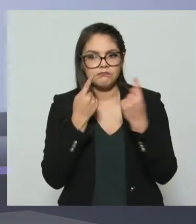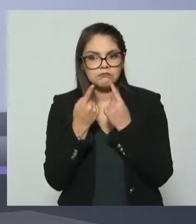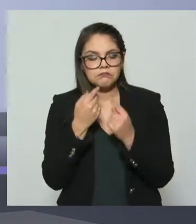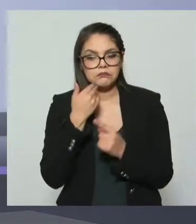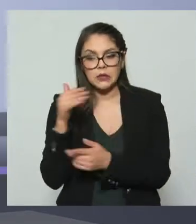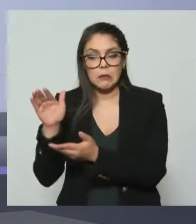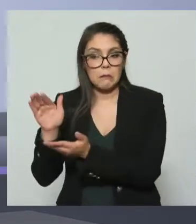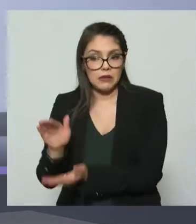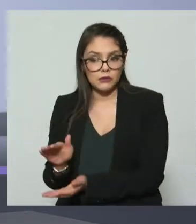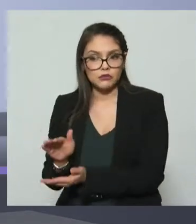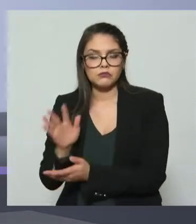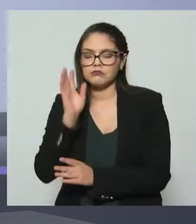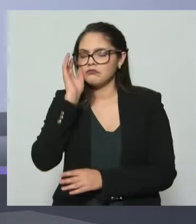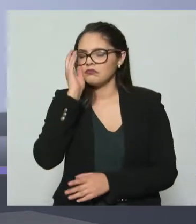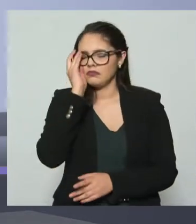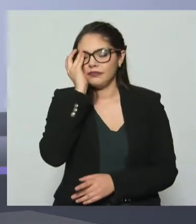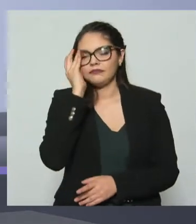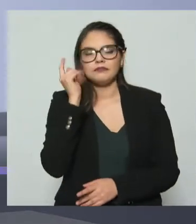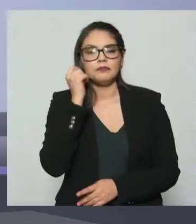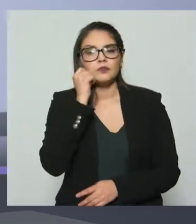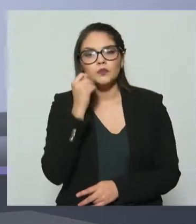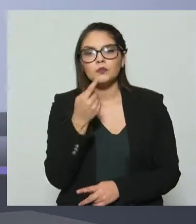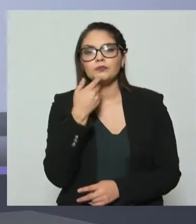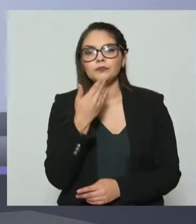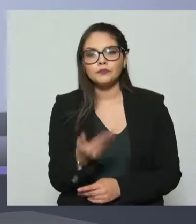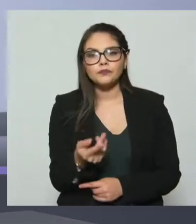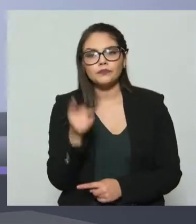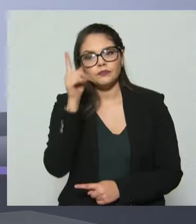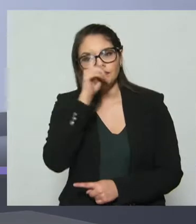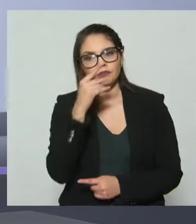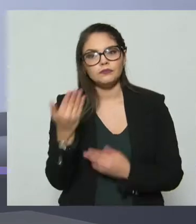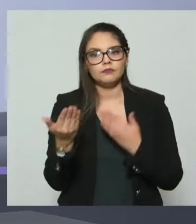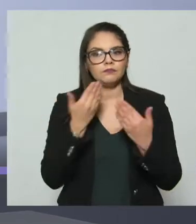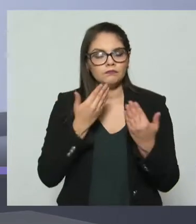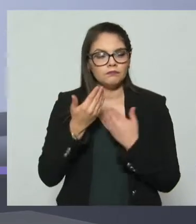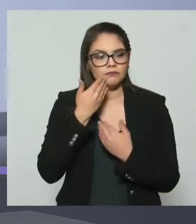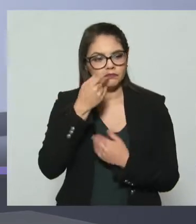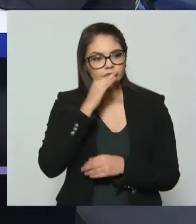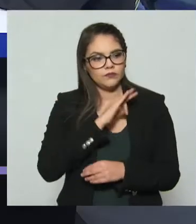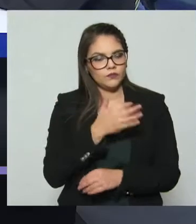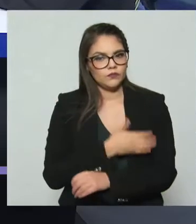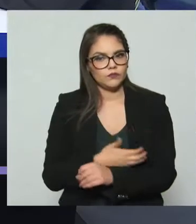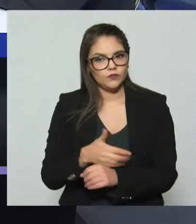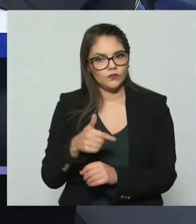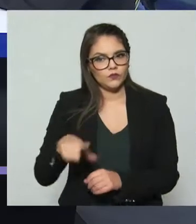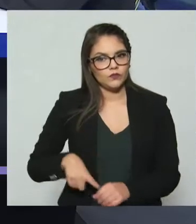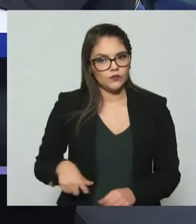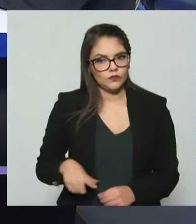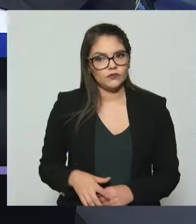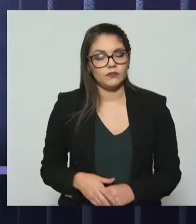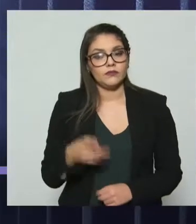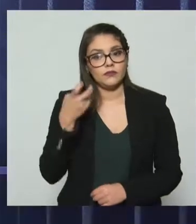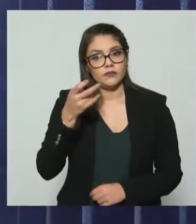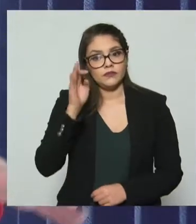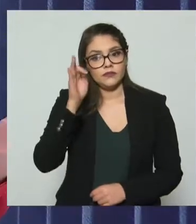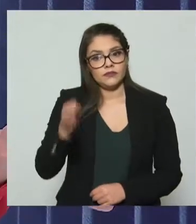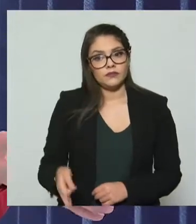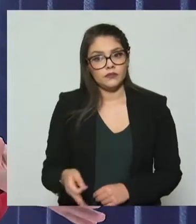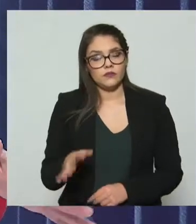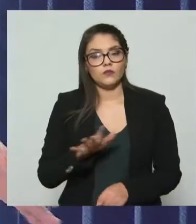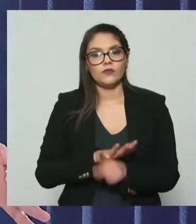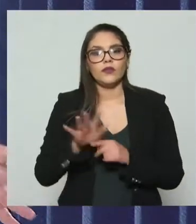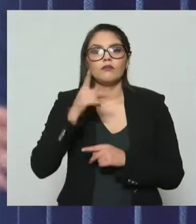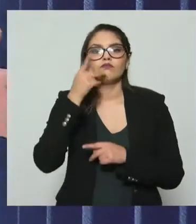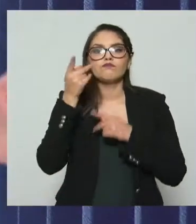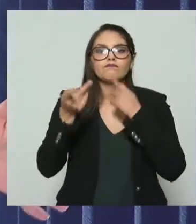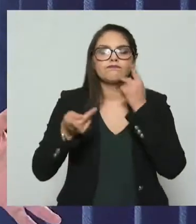responsable en términos de acompañar el proyecto de gobierno de la ciudad. Estas iniciativas fueron avaladas y aprobadas por consenso.